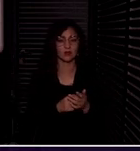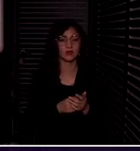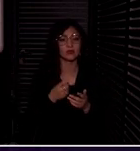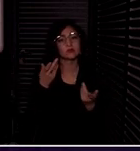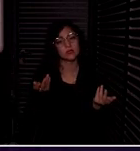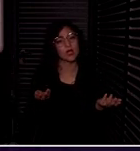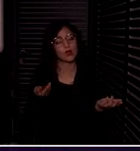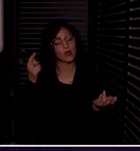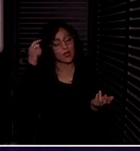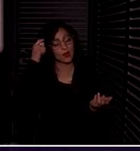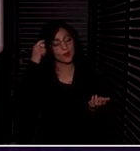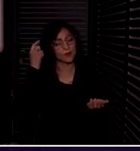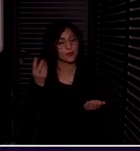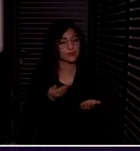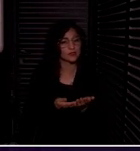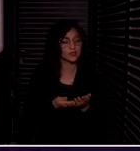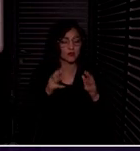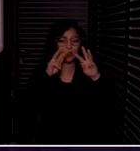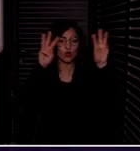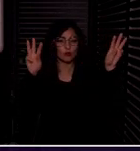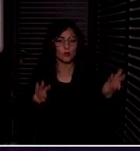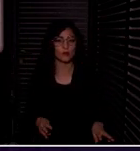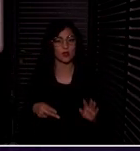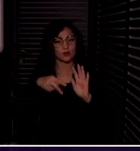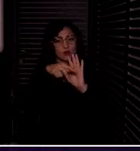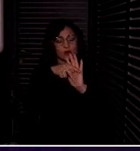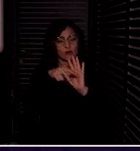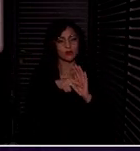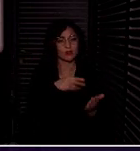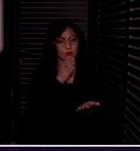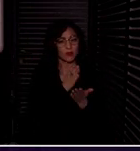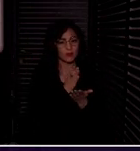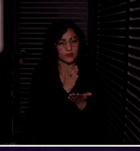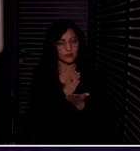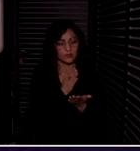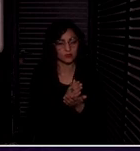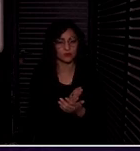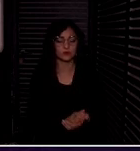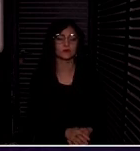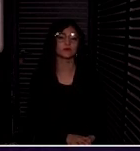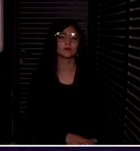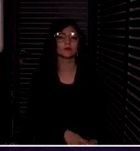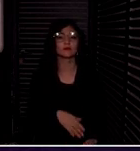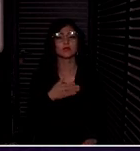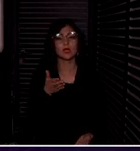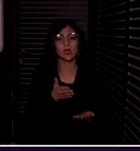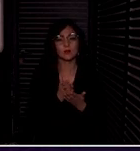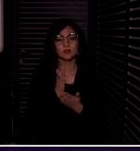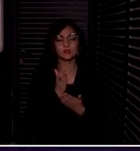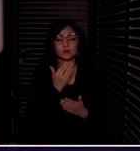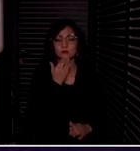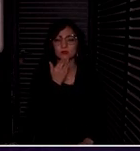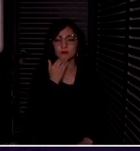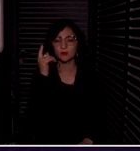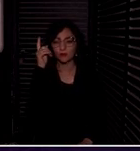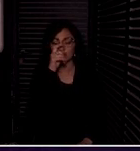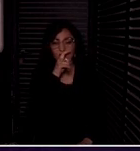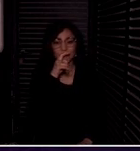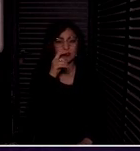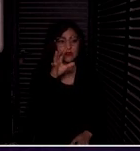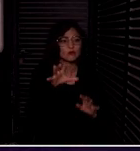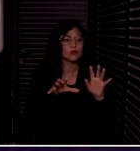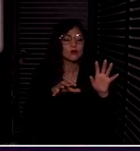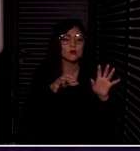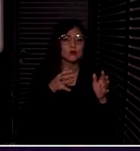planteando modelos y marcos normativos un poco más estrictos con esos operadores. En principio incluso con un afán recaudatorio, ¿no?